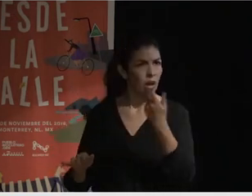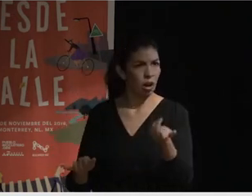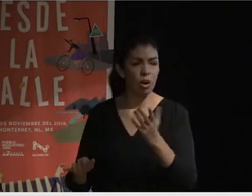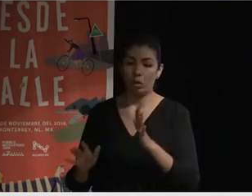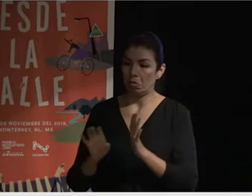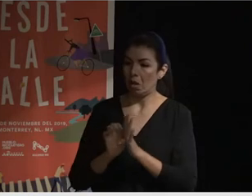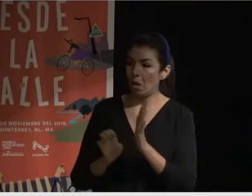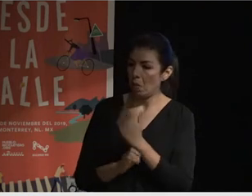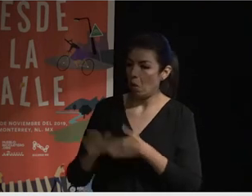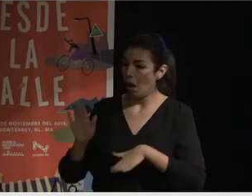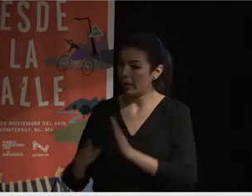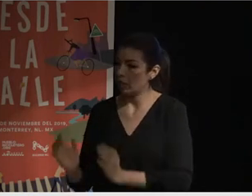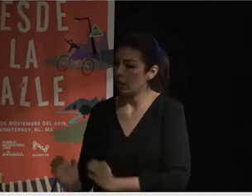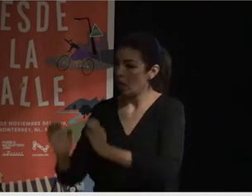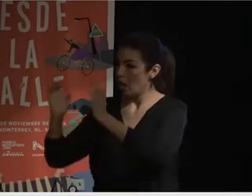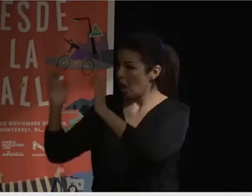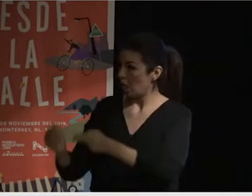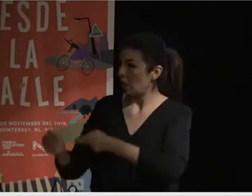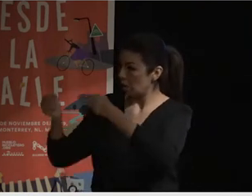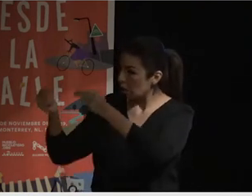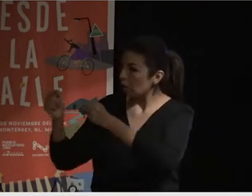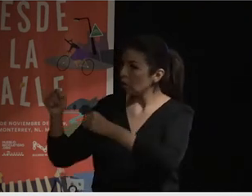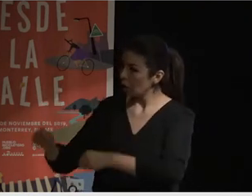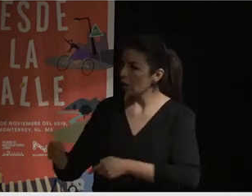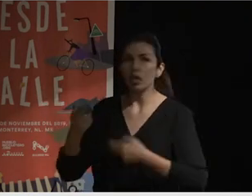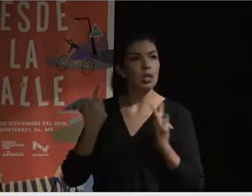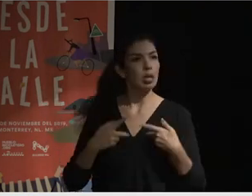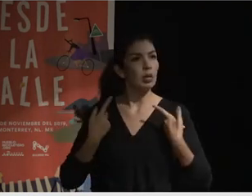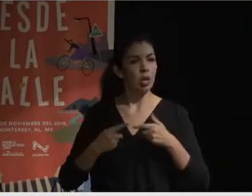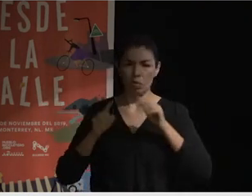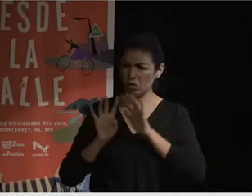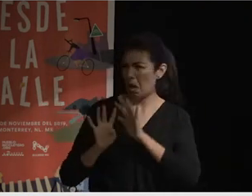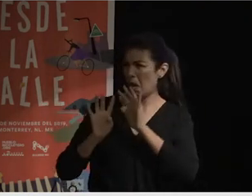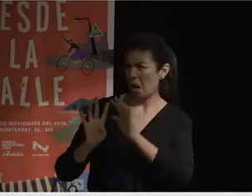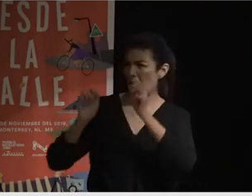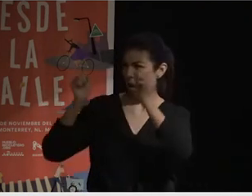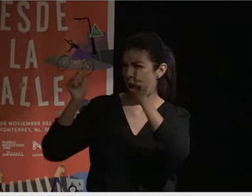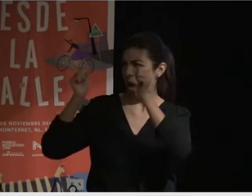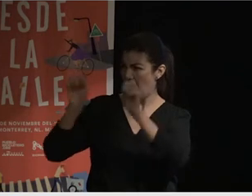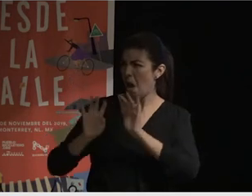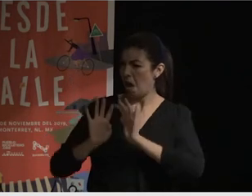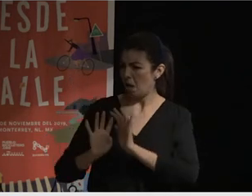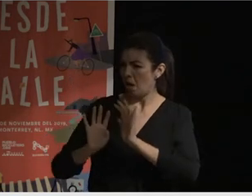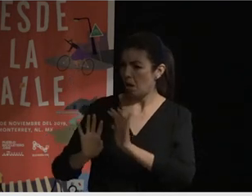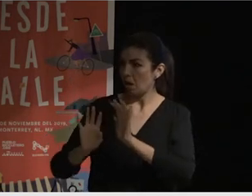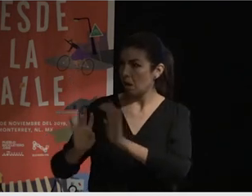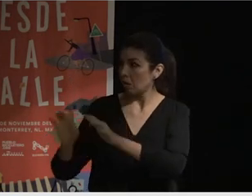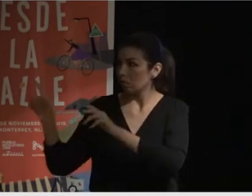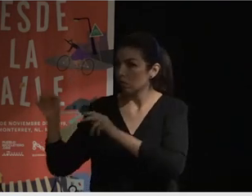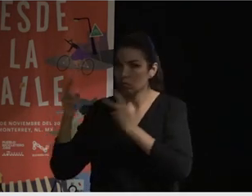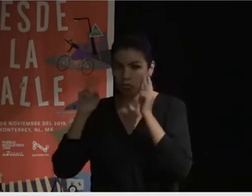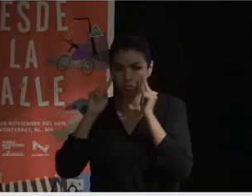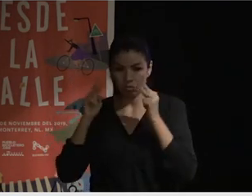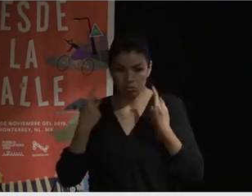¿a quién se la hacemos de todos? El gobierno, hubo un proyecto con compañeros que se generó ahí en la Ley de Derechos Humanos de la Ciudad de México, una